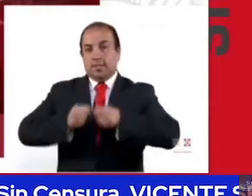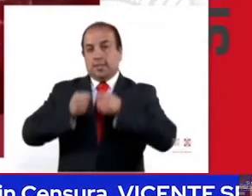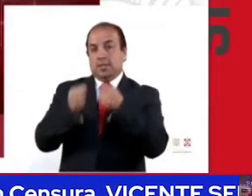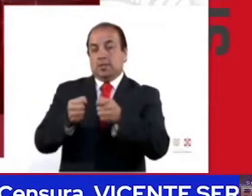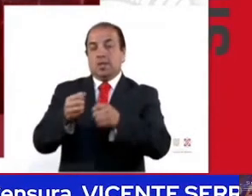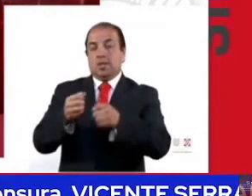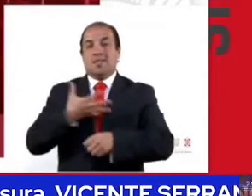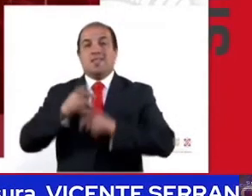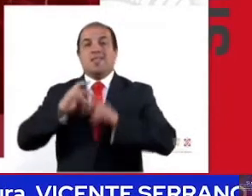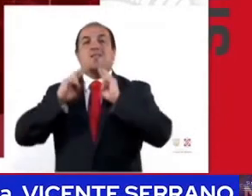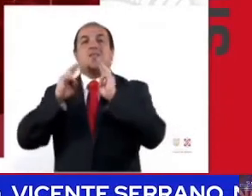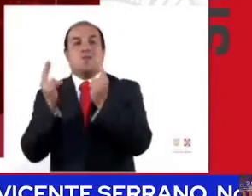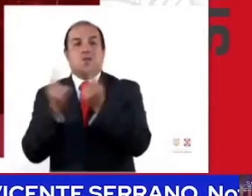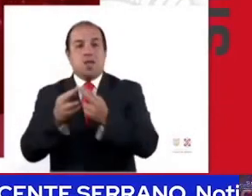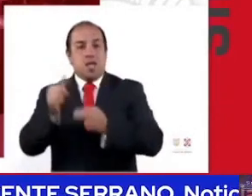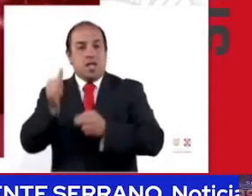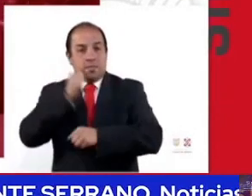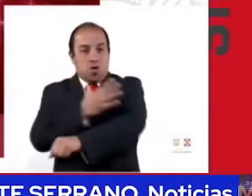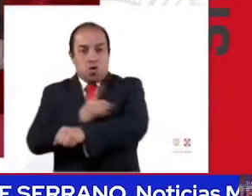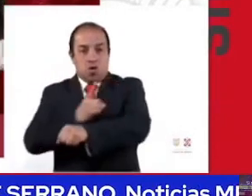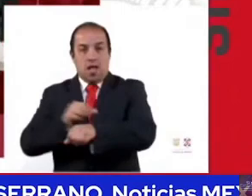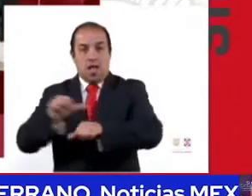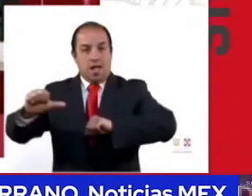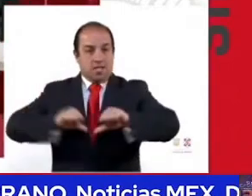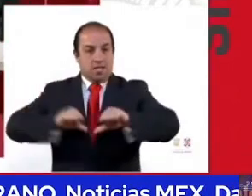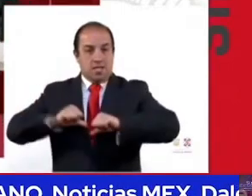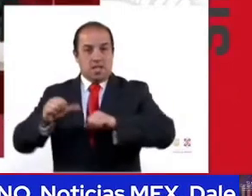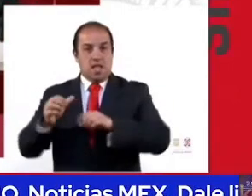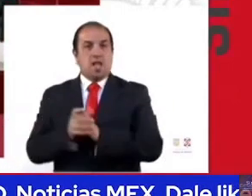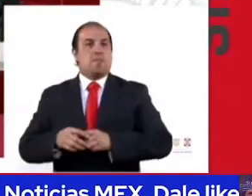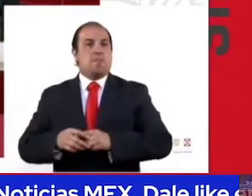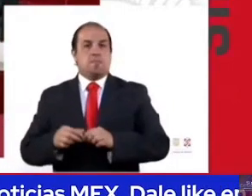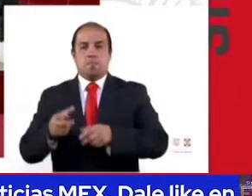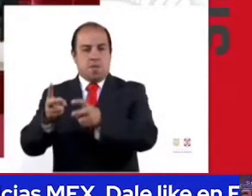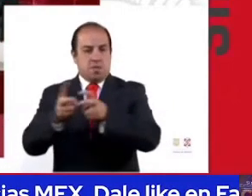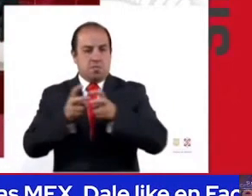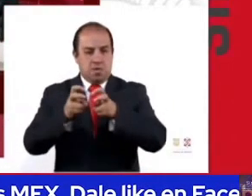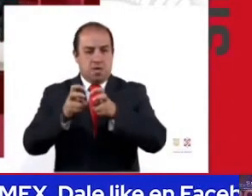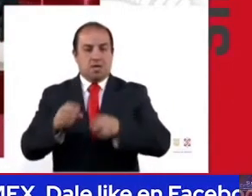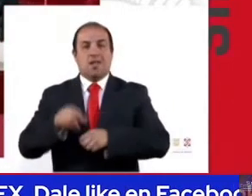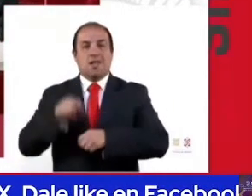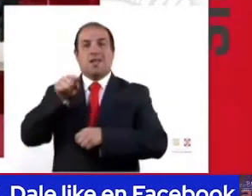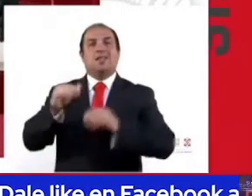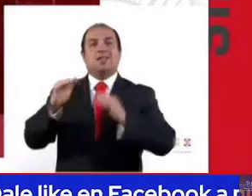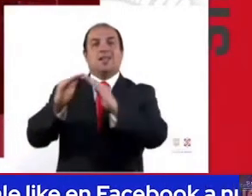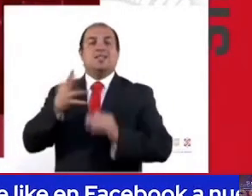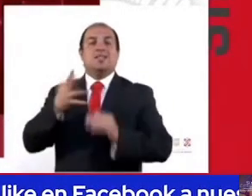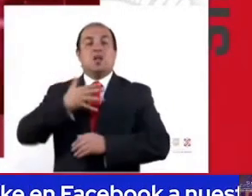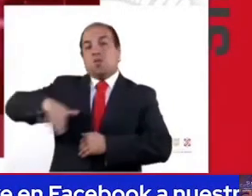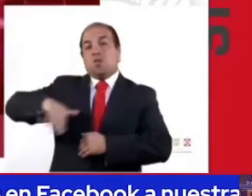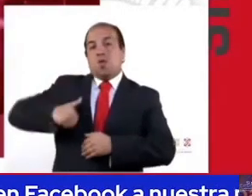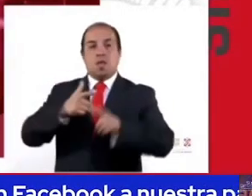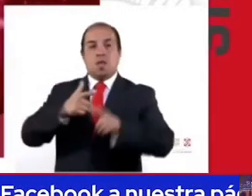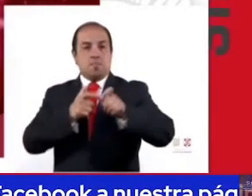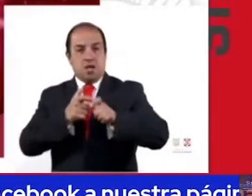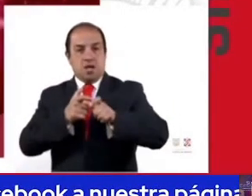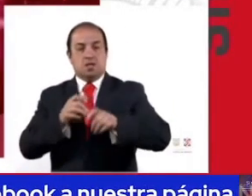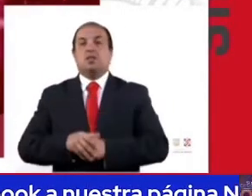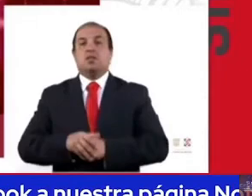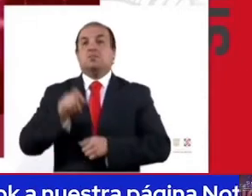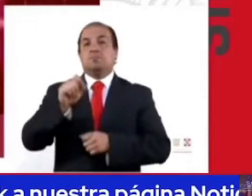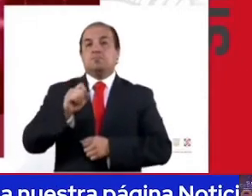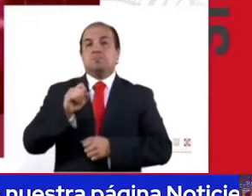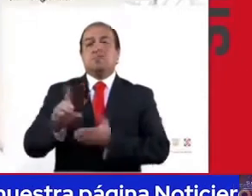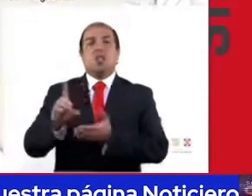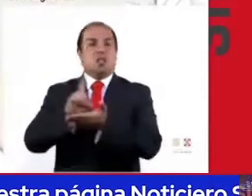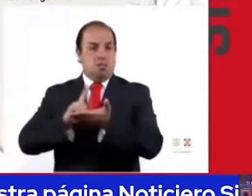coordinar actividades delictivas. Estas casas de seguridad también eran empleadas para el resguardo de armas de fuego de grueso calibre y droga. Es